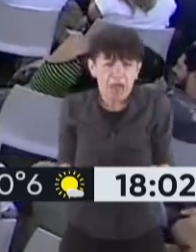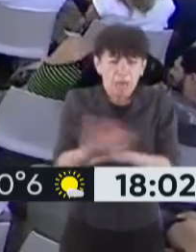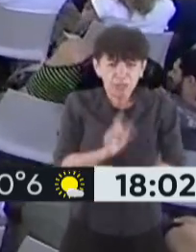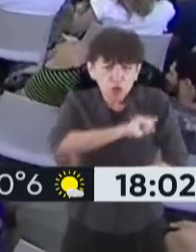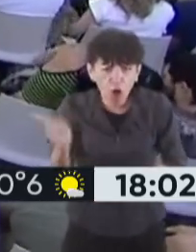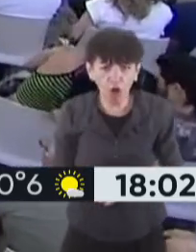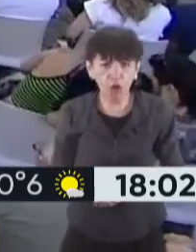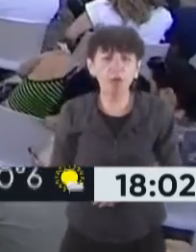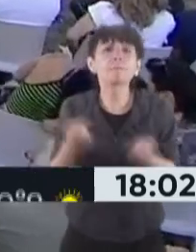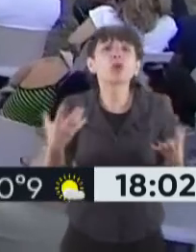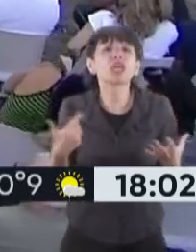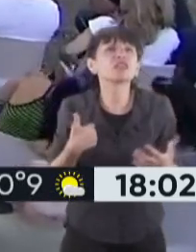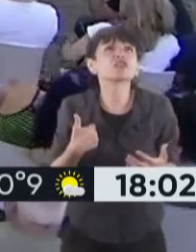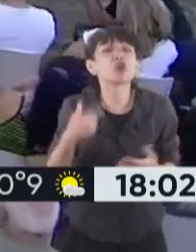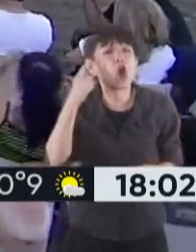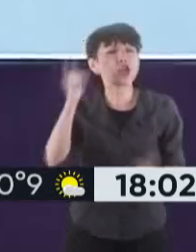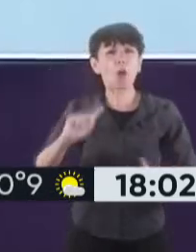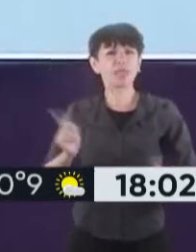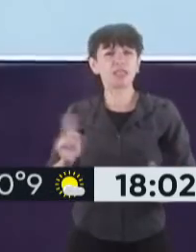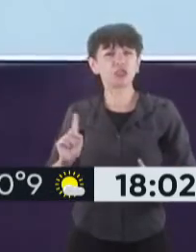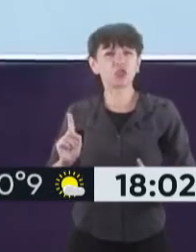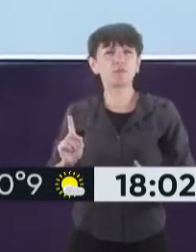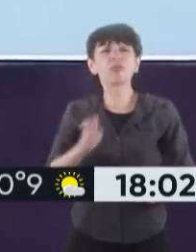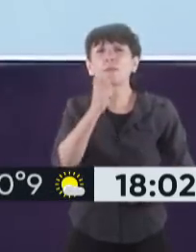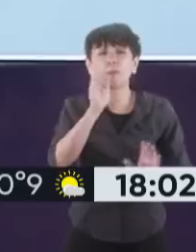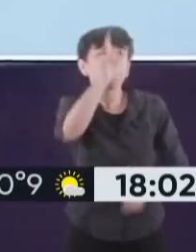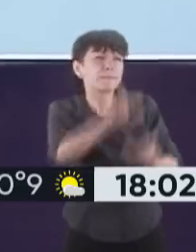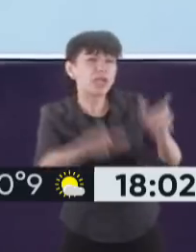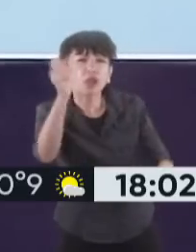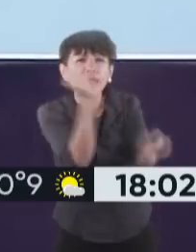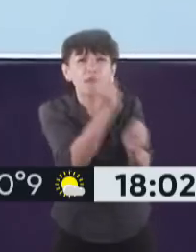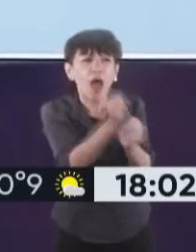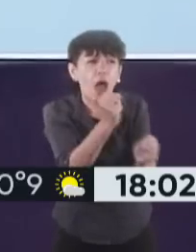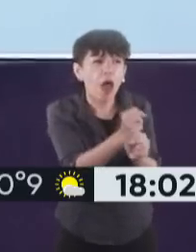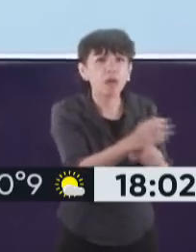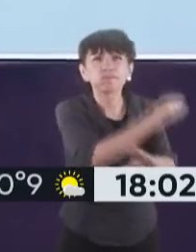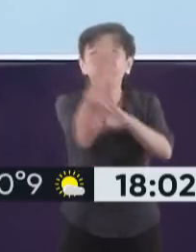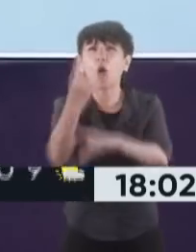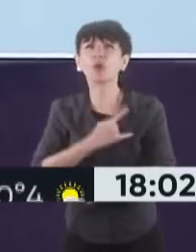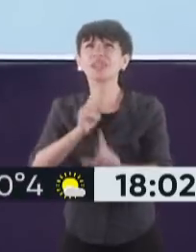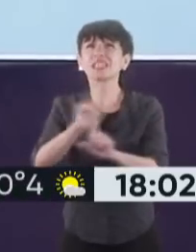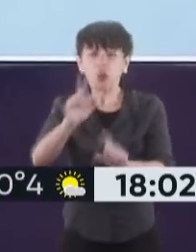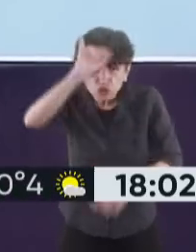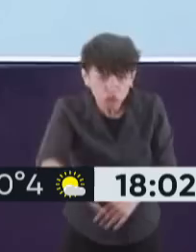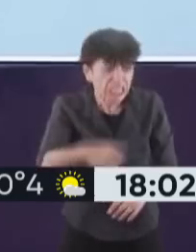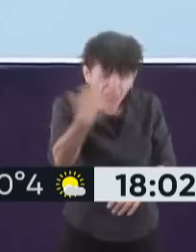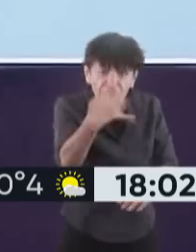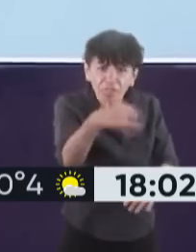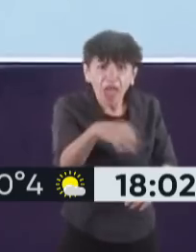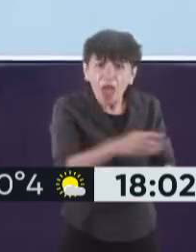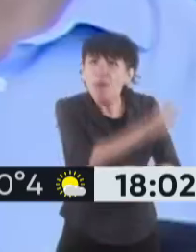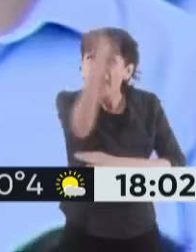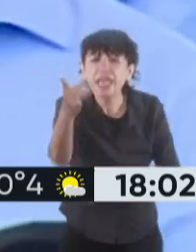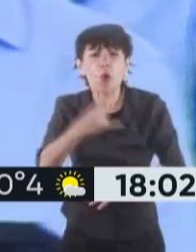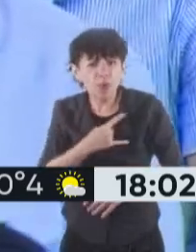Porque yo no creo que los hijos de los que trabajan no merecen llegar a la universidad. Los hijos de los que trabajan lo que merecen es oportunidad